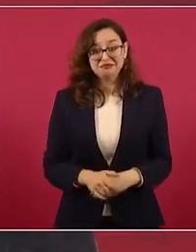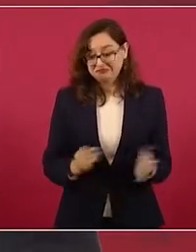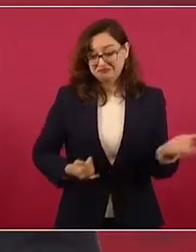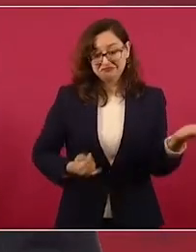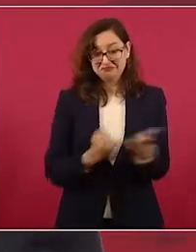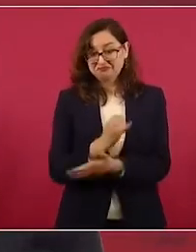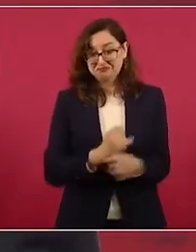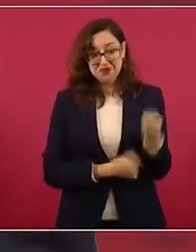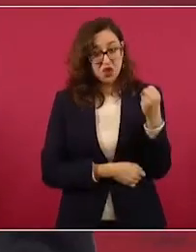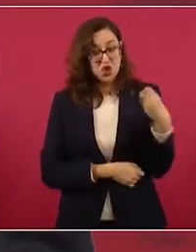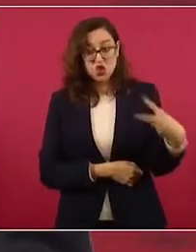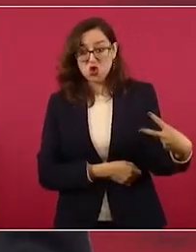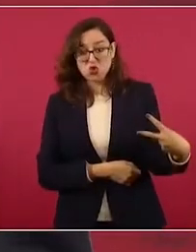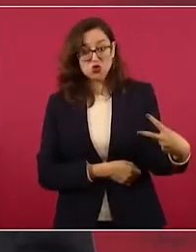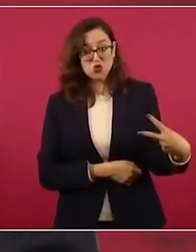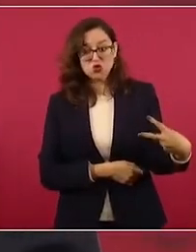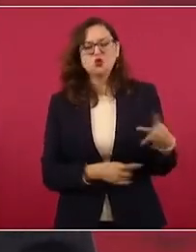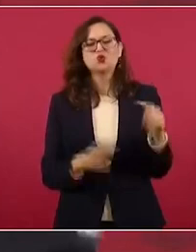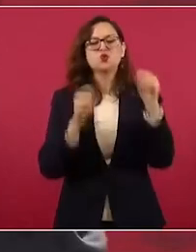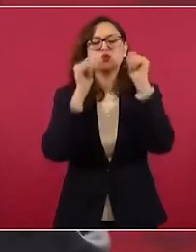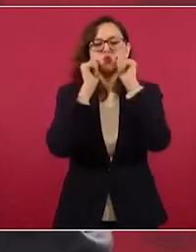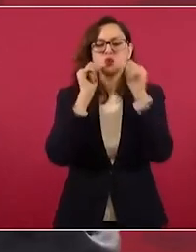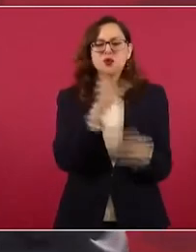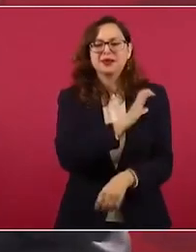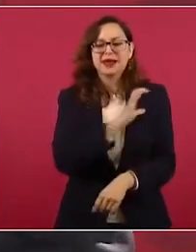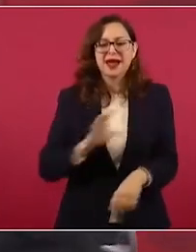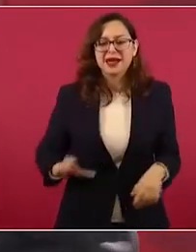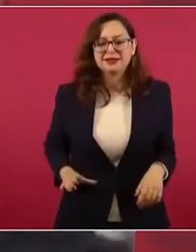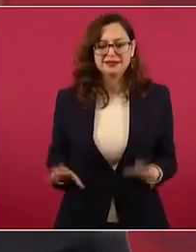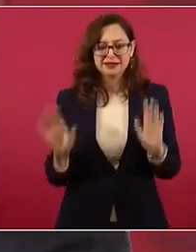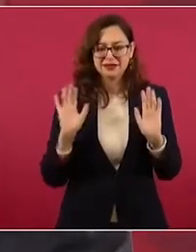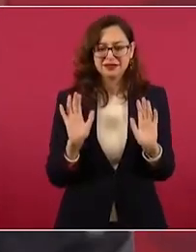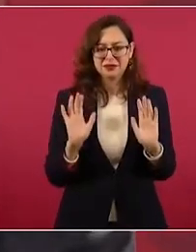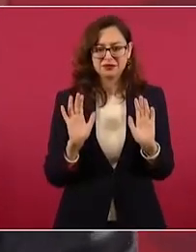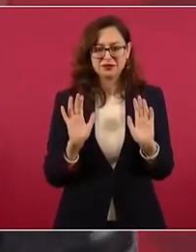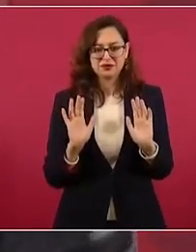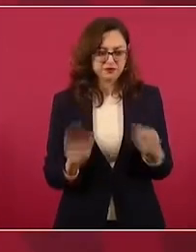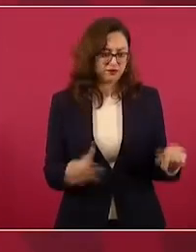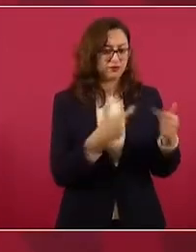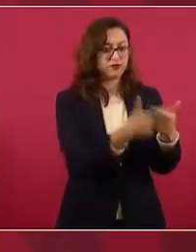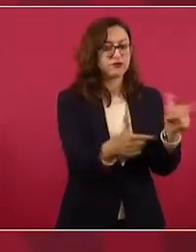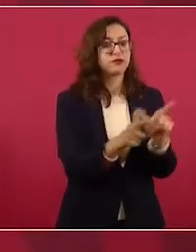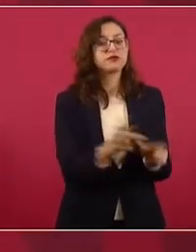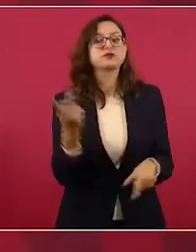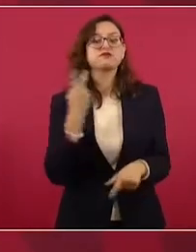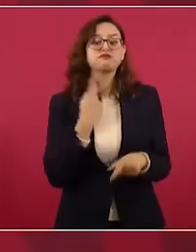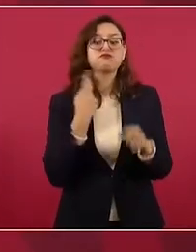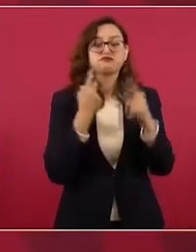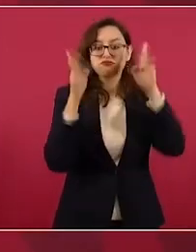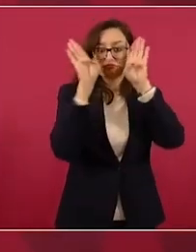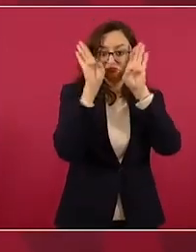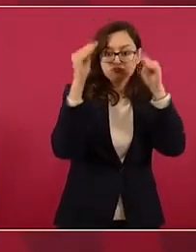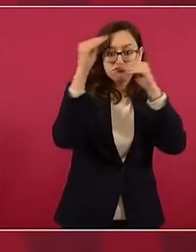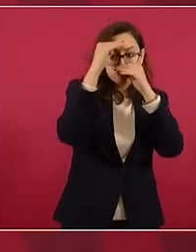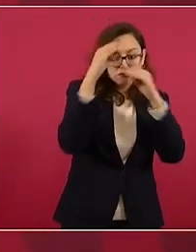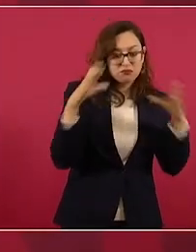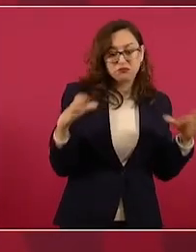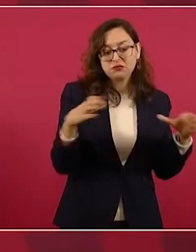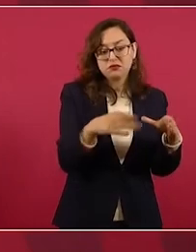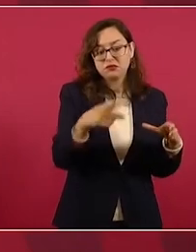Porque los del bloque conservador no quieren la transformación.